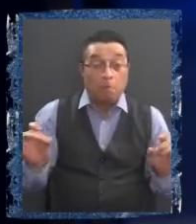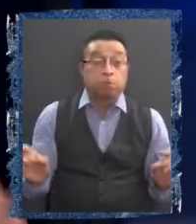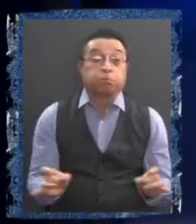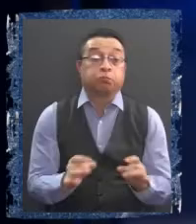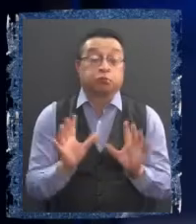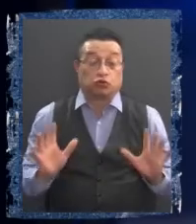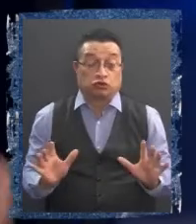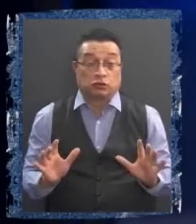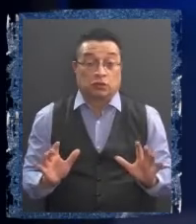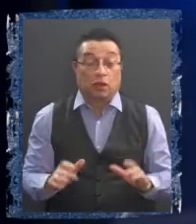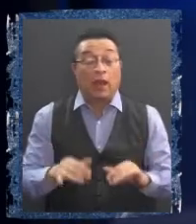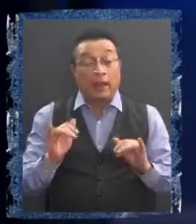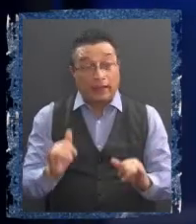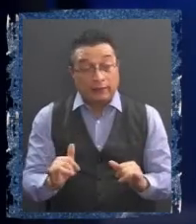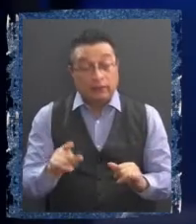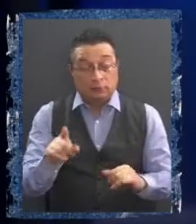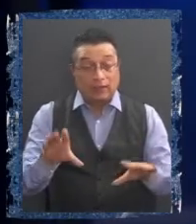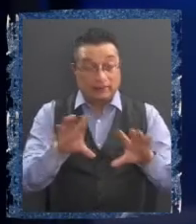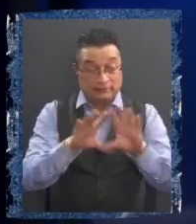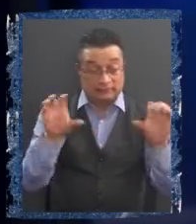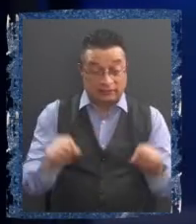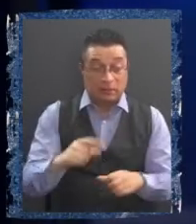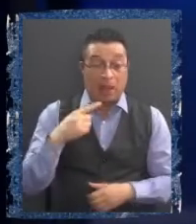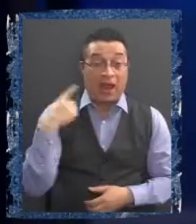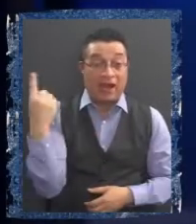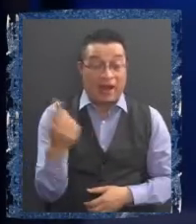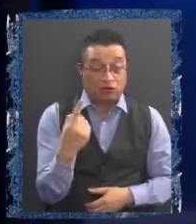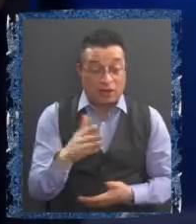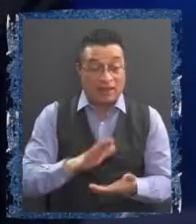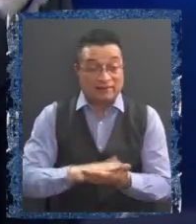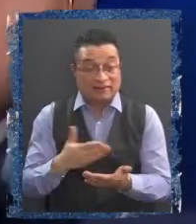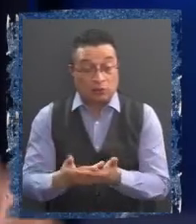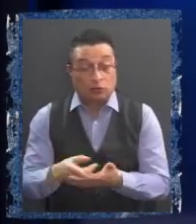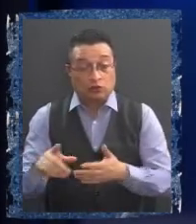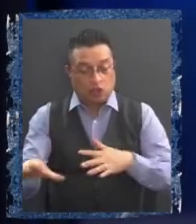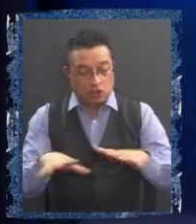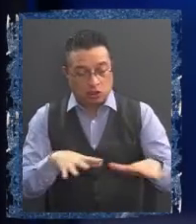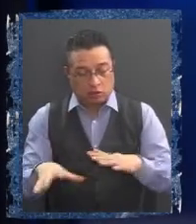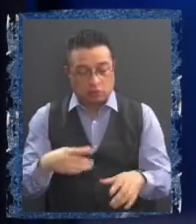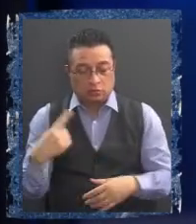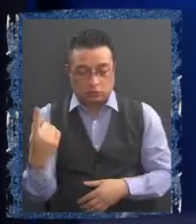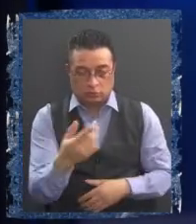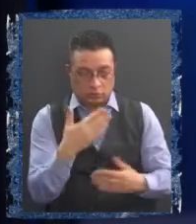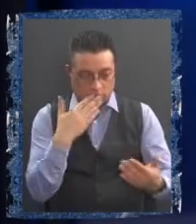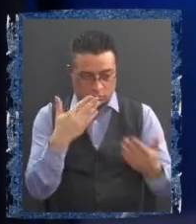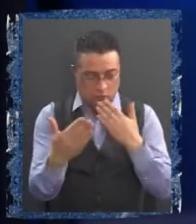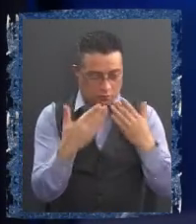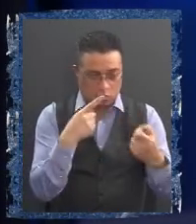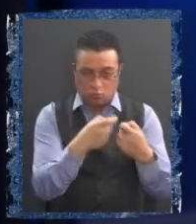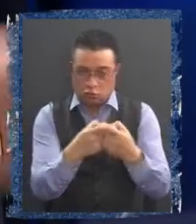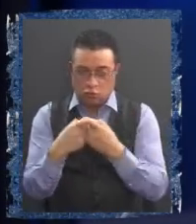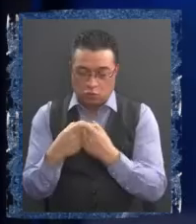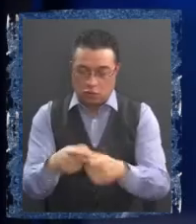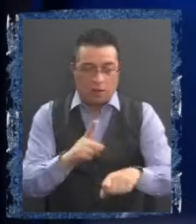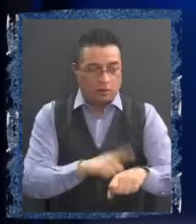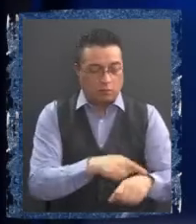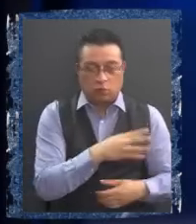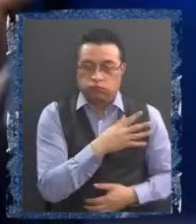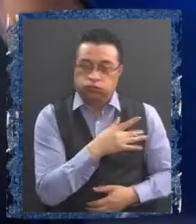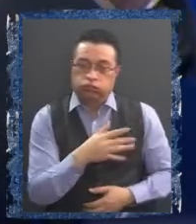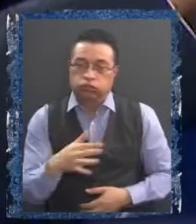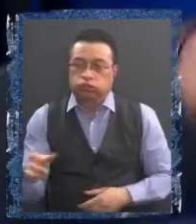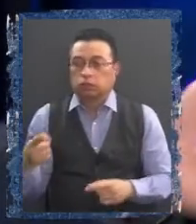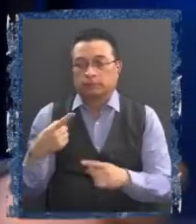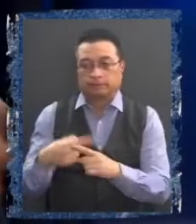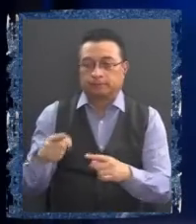y en definitiva el Sistema Nacional de Salud es una cuestión que vamos a estar discutiendo durante mucho tiempo, por las